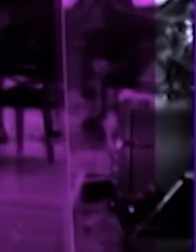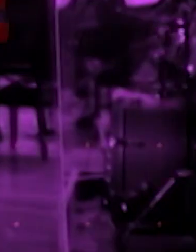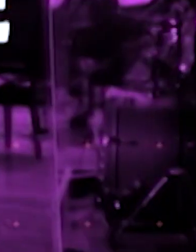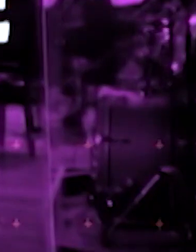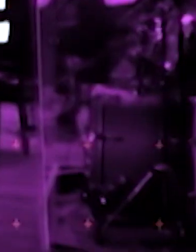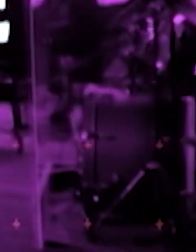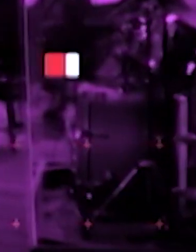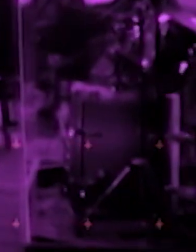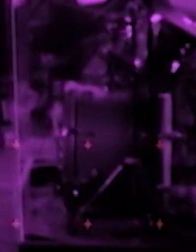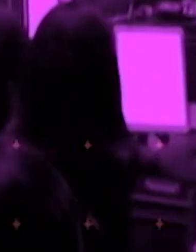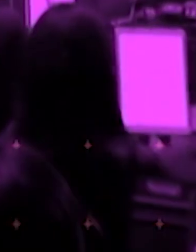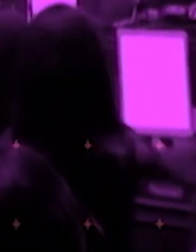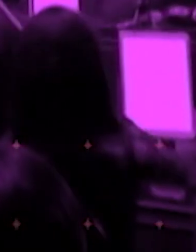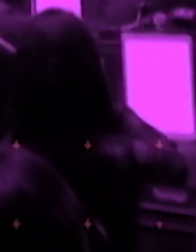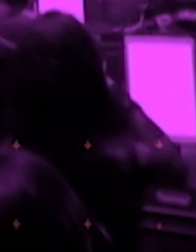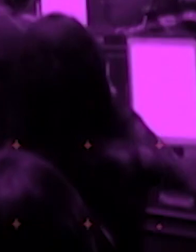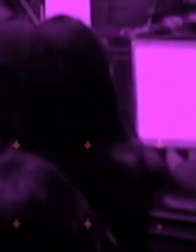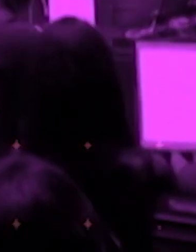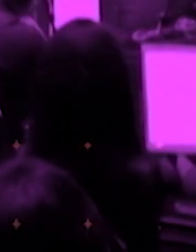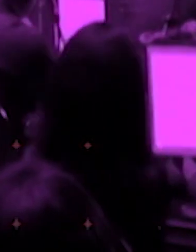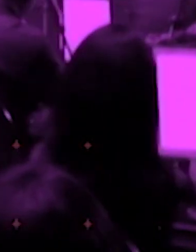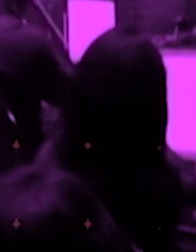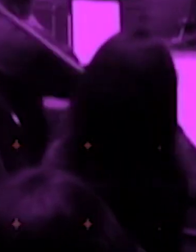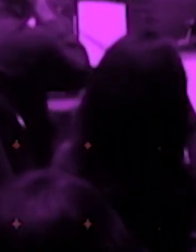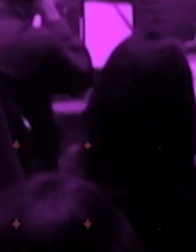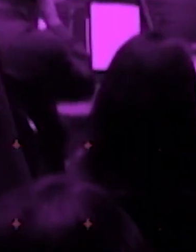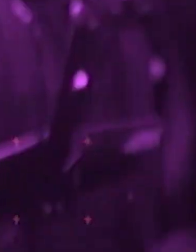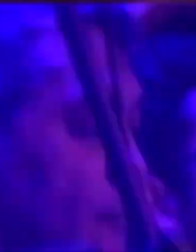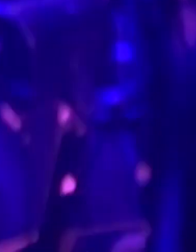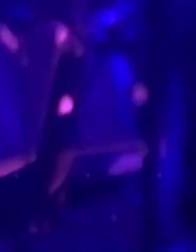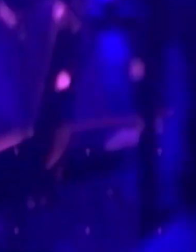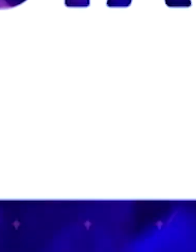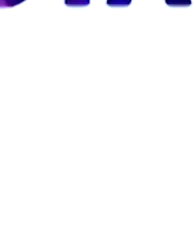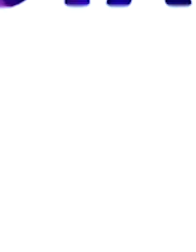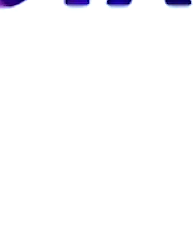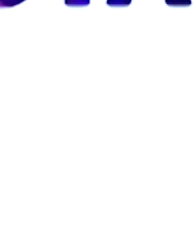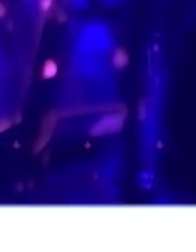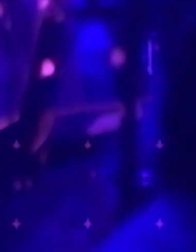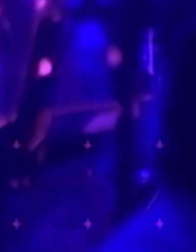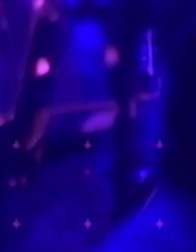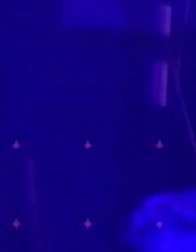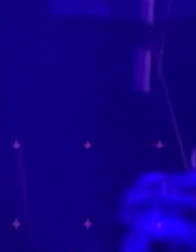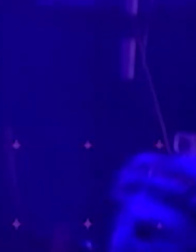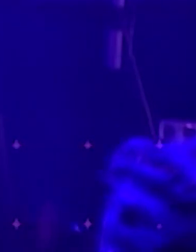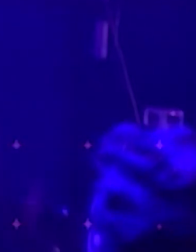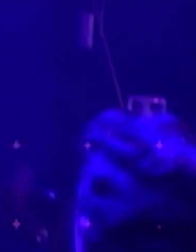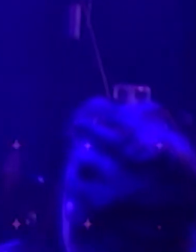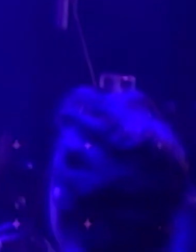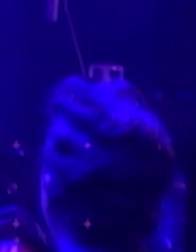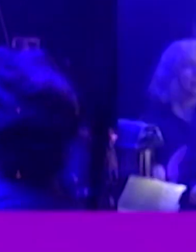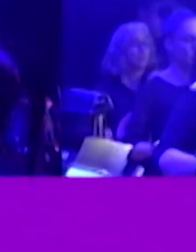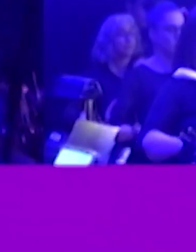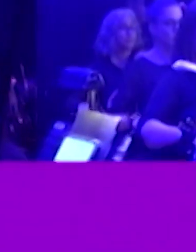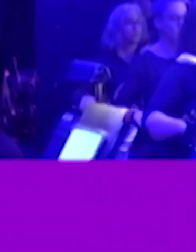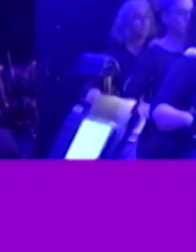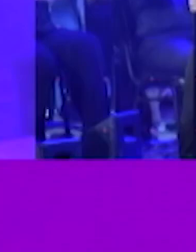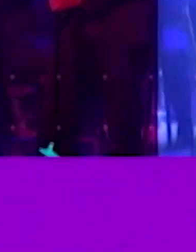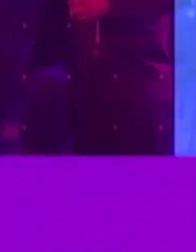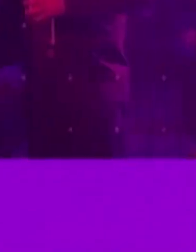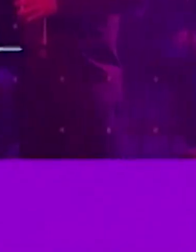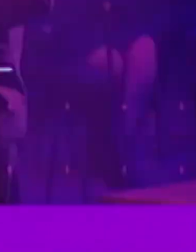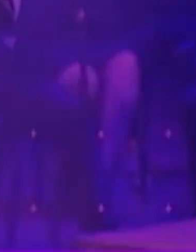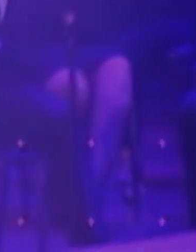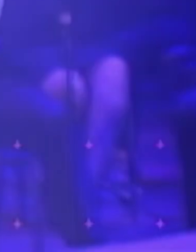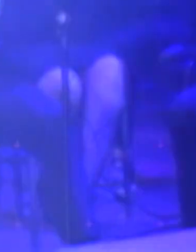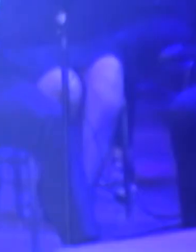Como un gran regalo para todas las madres, presentamos el concierto Gaviota con la Orquesta Sinfónica Nacional.